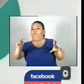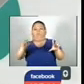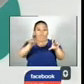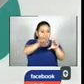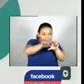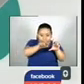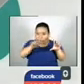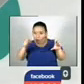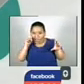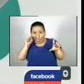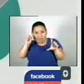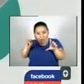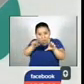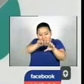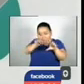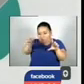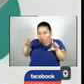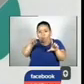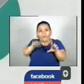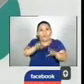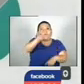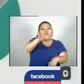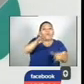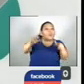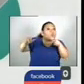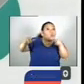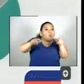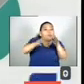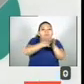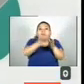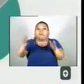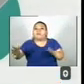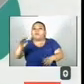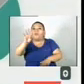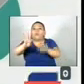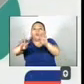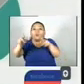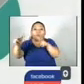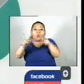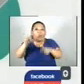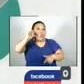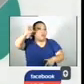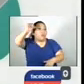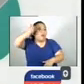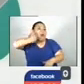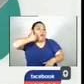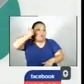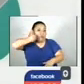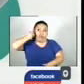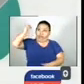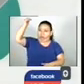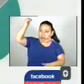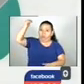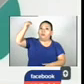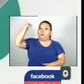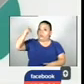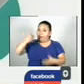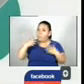de 20 a 59, bueno, estamos hablando de jóvenes y adultos jóvenes, una gran cantidad de